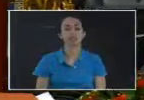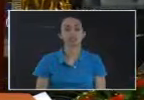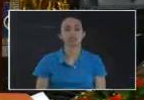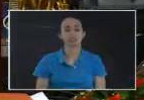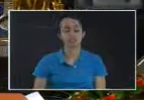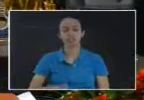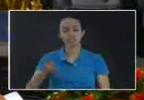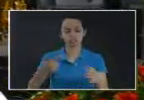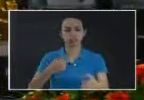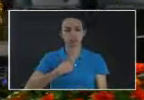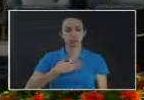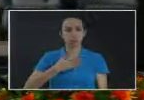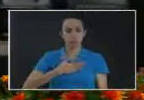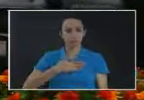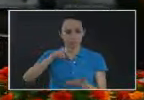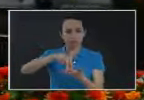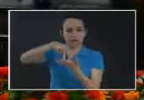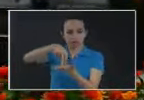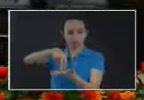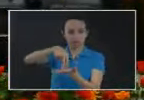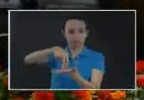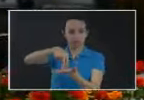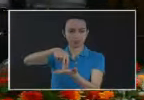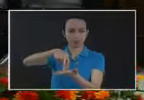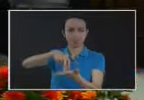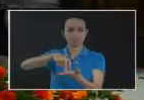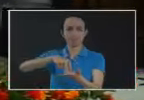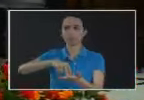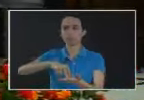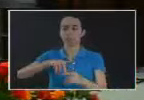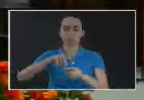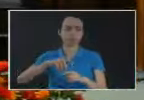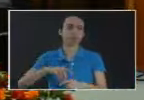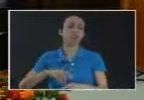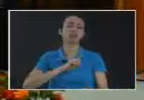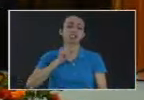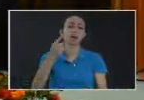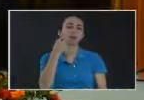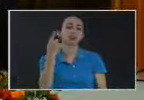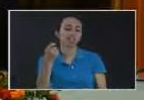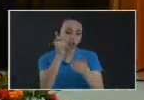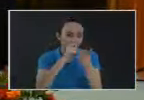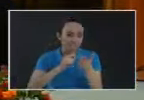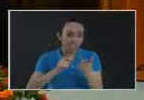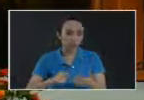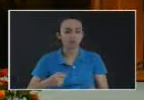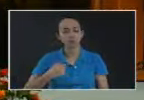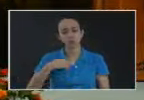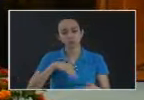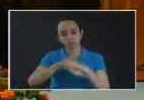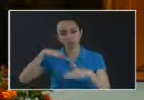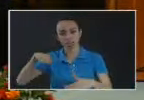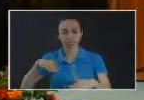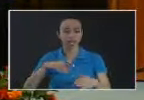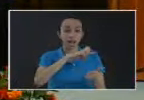Pues me paré, mientras ellos conseguían papel y tinta. Me salí al patio de ahí de la